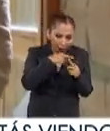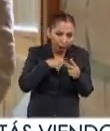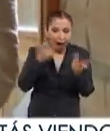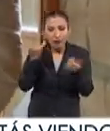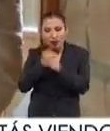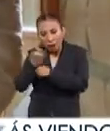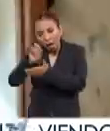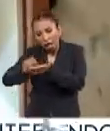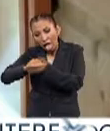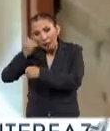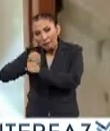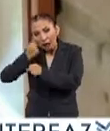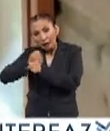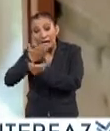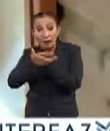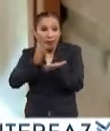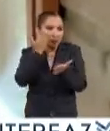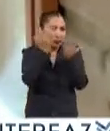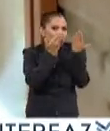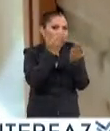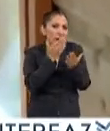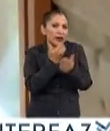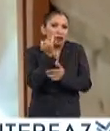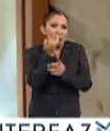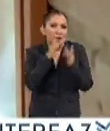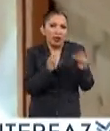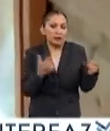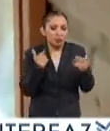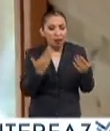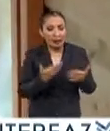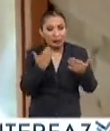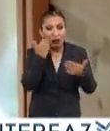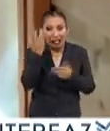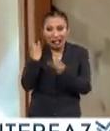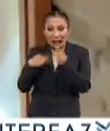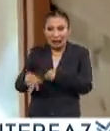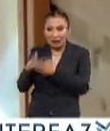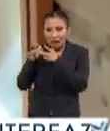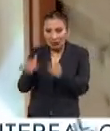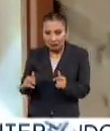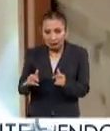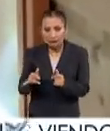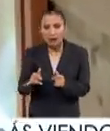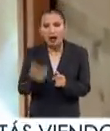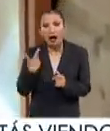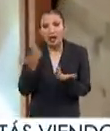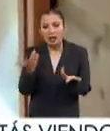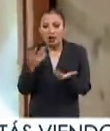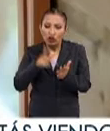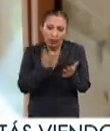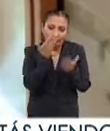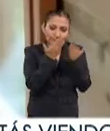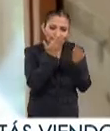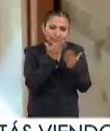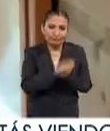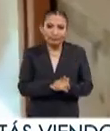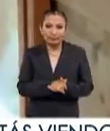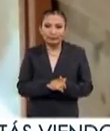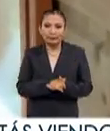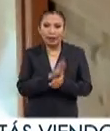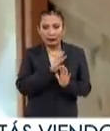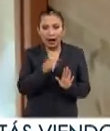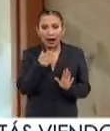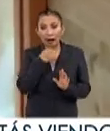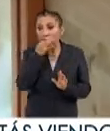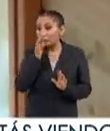los informes de prácticas y aparte estudiar el francés, pero pues estaba muy motivada porque yo quería venir. Y lo retomé y pues